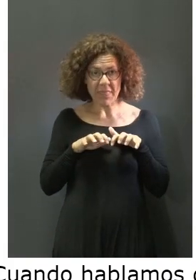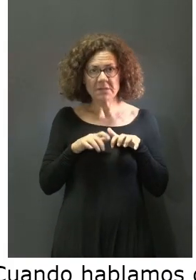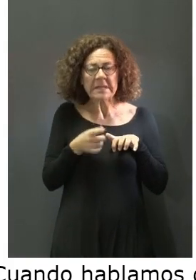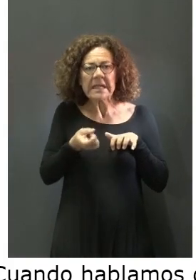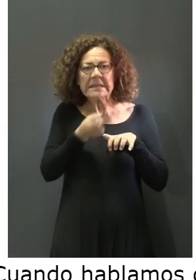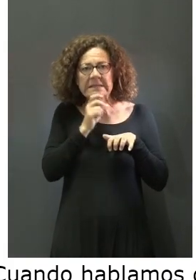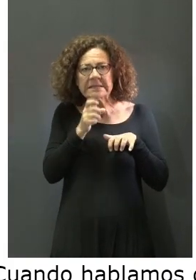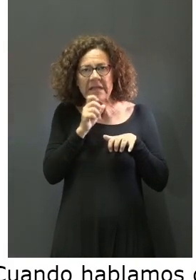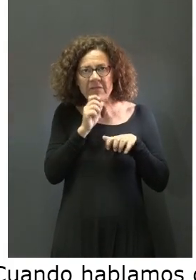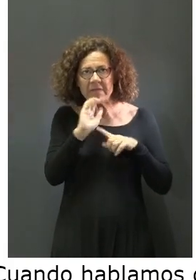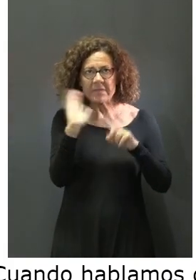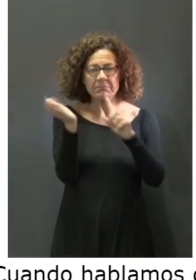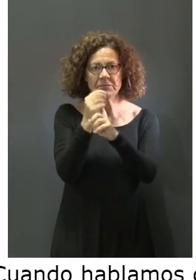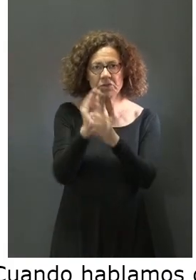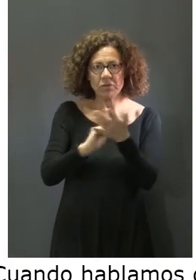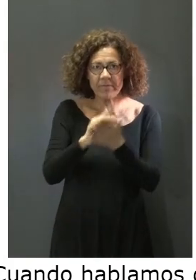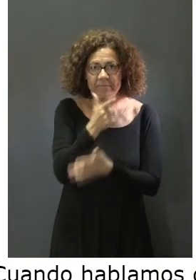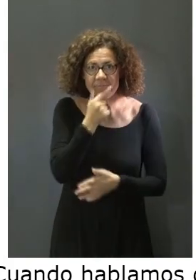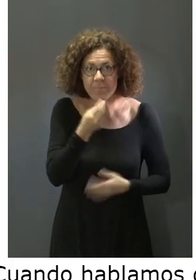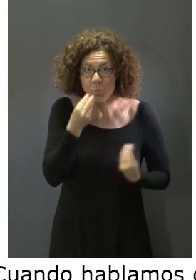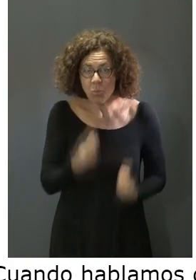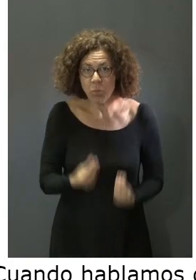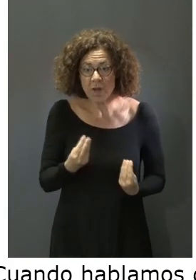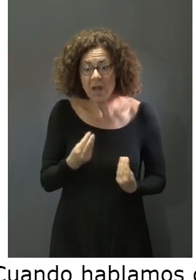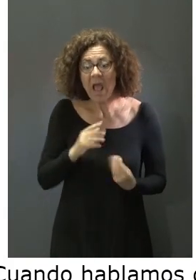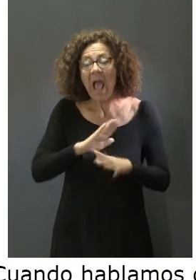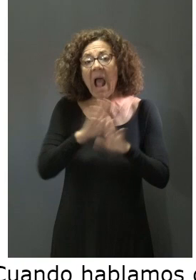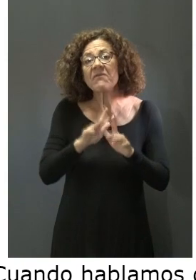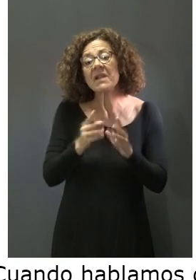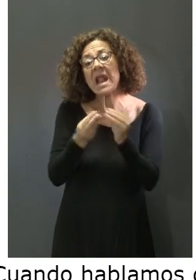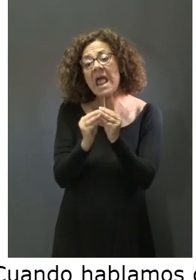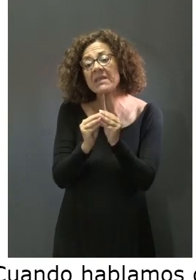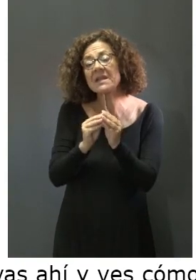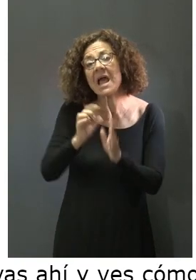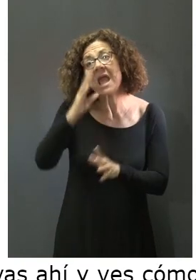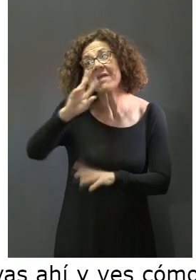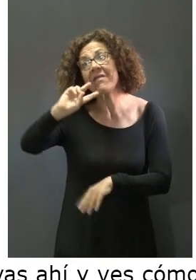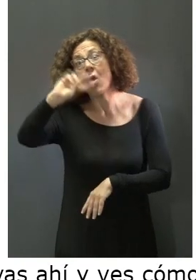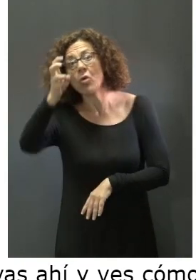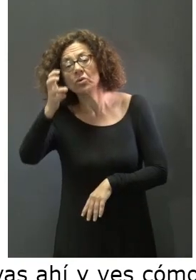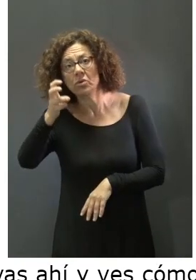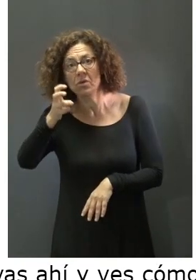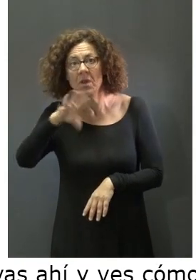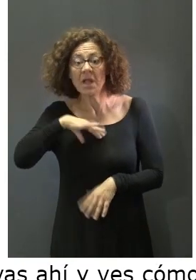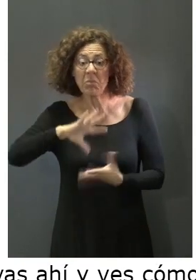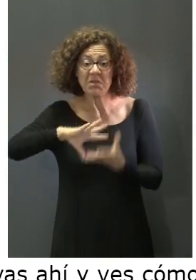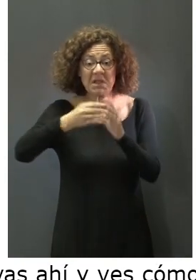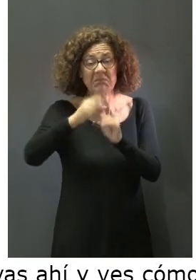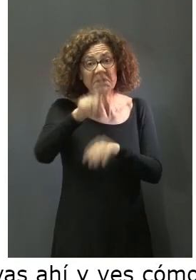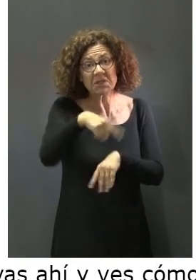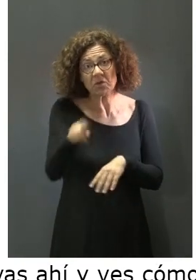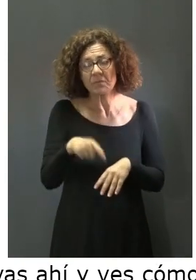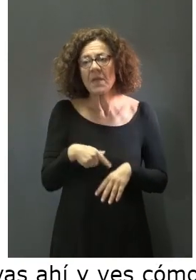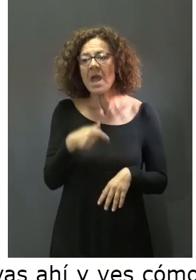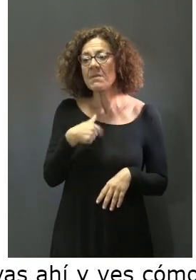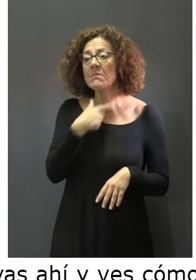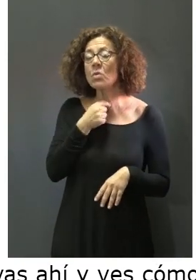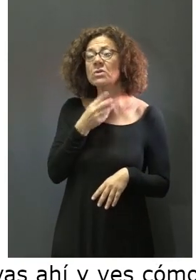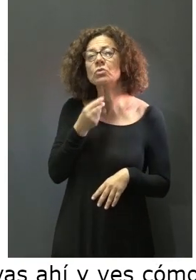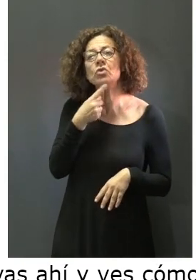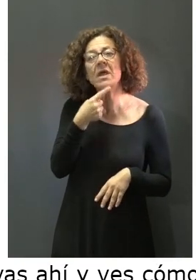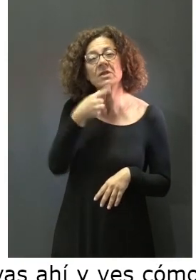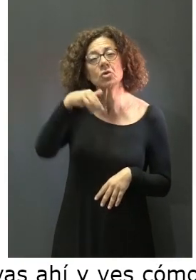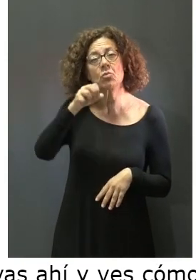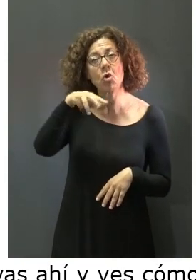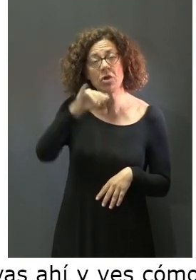una solución óptima. Al final lo que estás dando es un estándar, una idea de otro, que a lo mejor no sabes ni salió bien o mal. Y además me gusta mucho lo que dice Mónica,